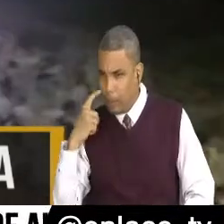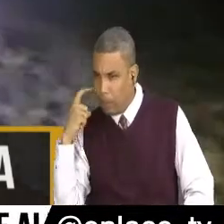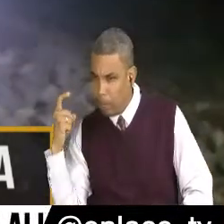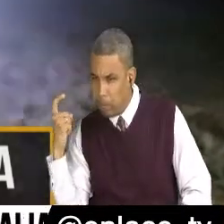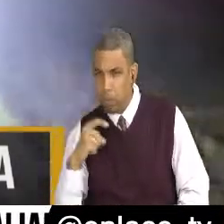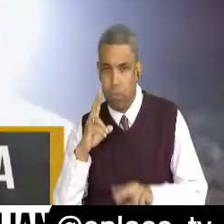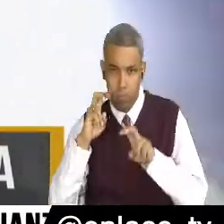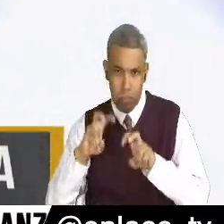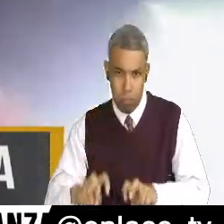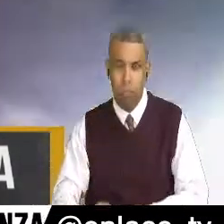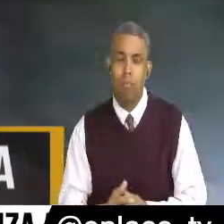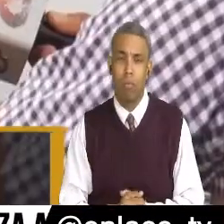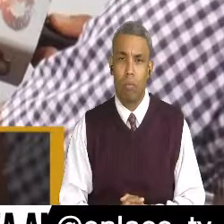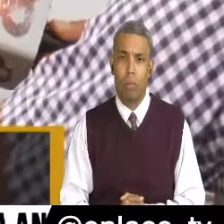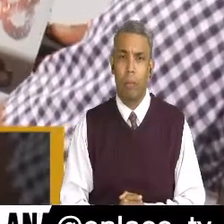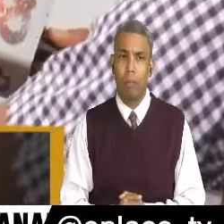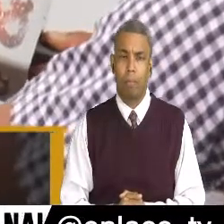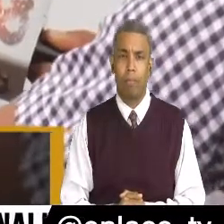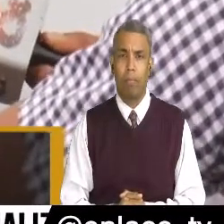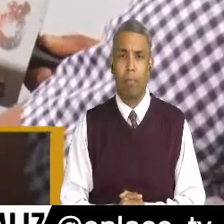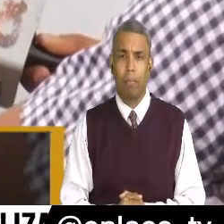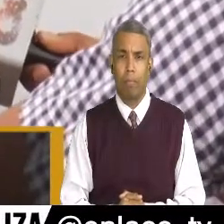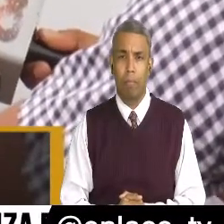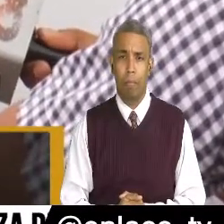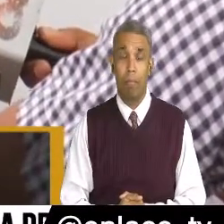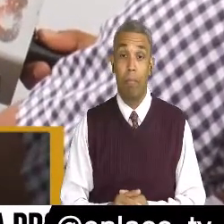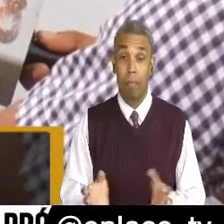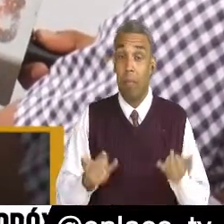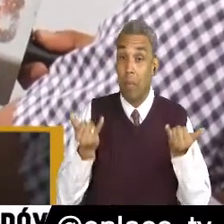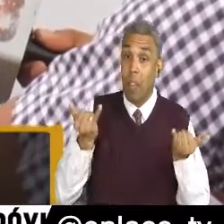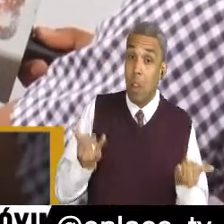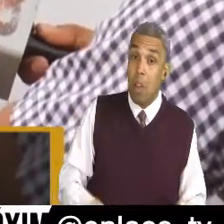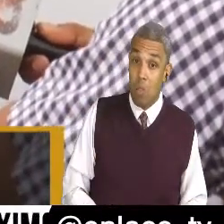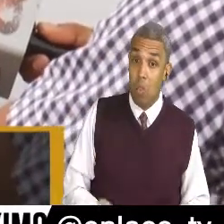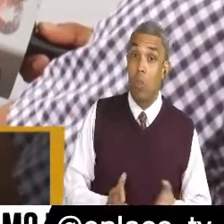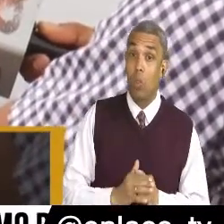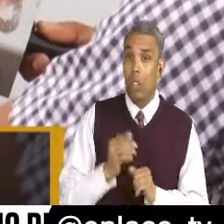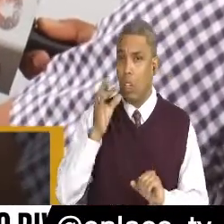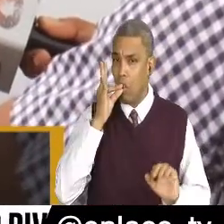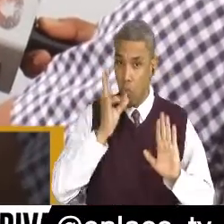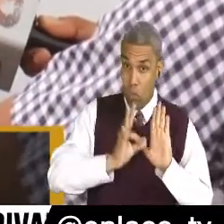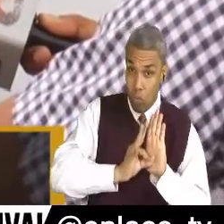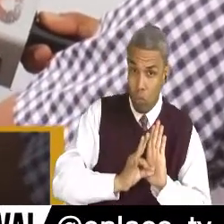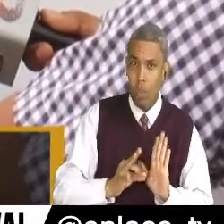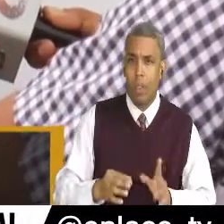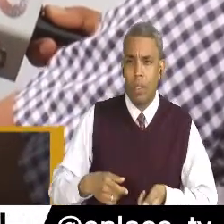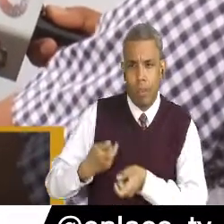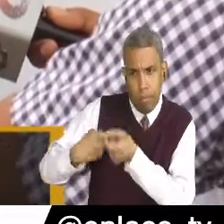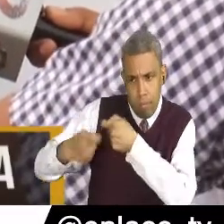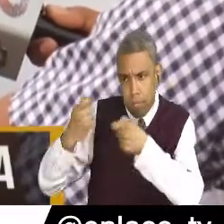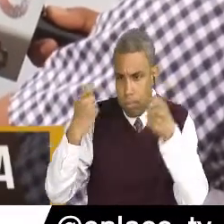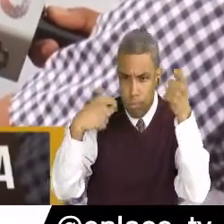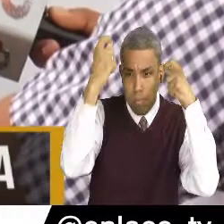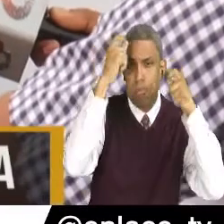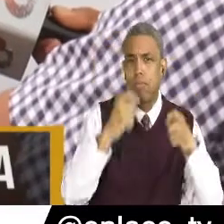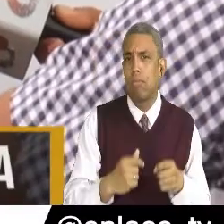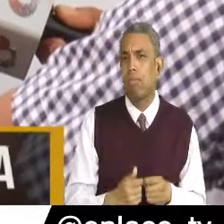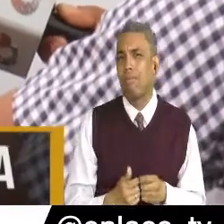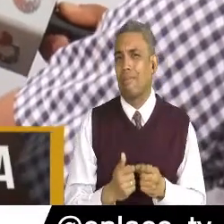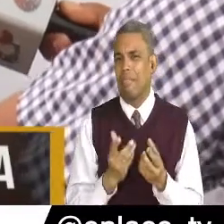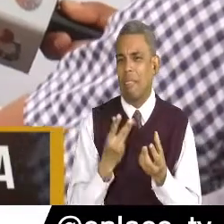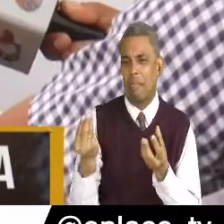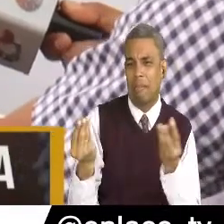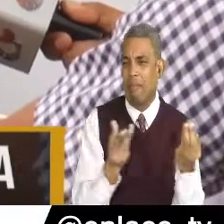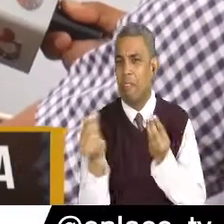de delincuencia común. El tema, no hay que negar, algunas situaciones pues del expendio, el microtráfico en Barranca Bermeja, pero posiblemente sería una persona